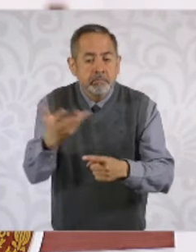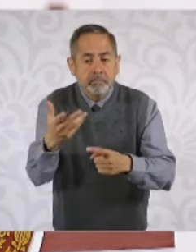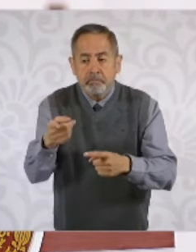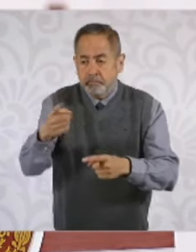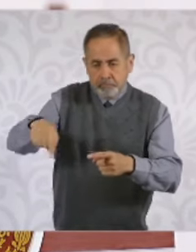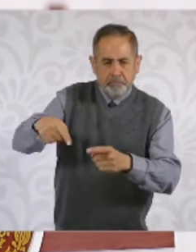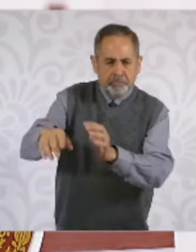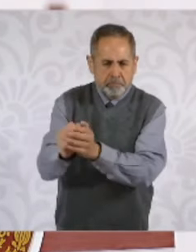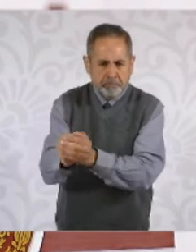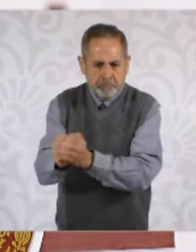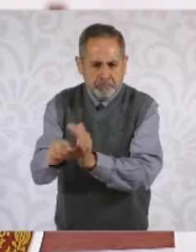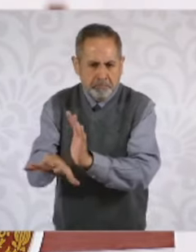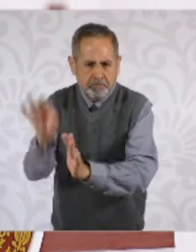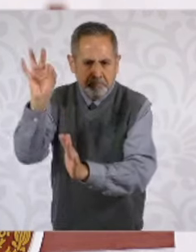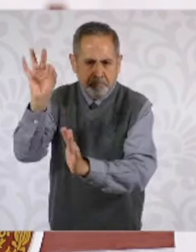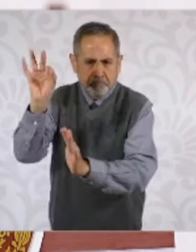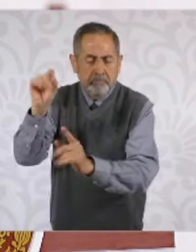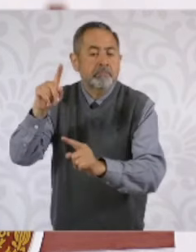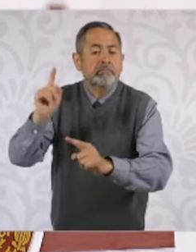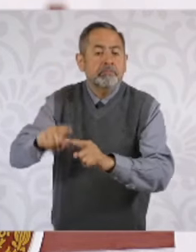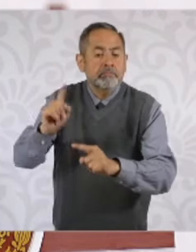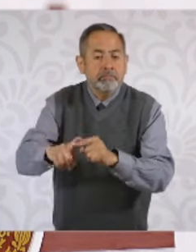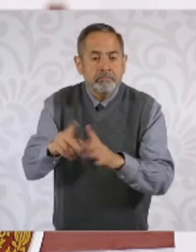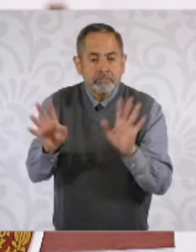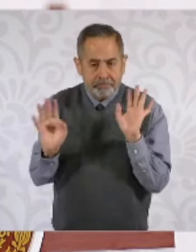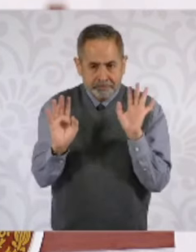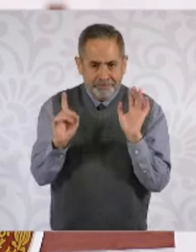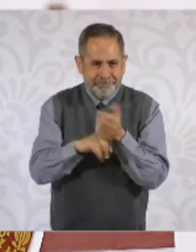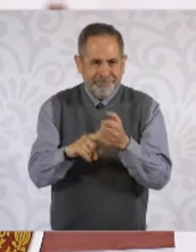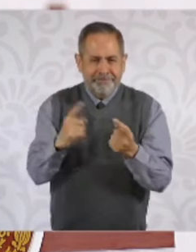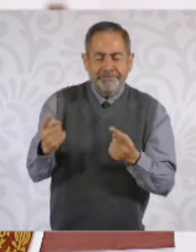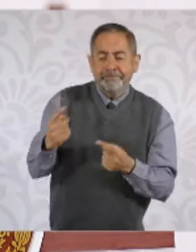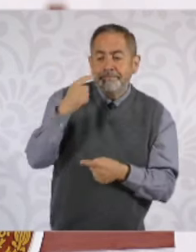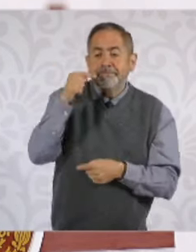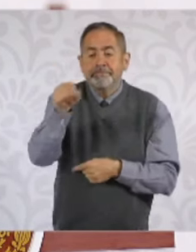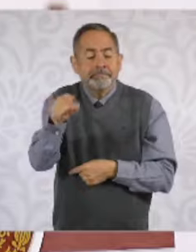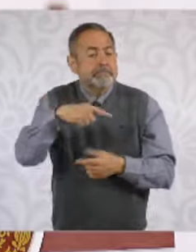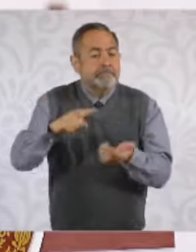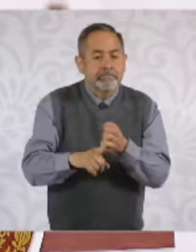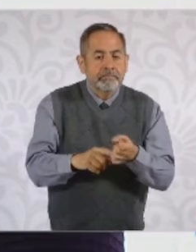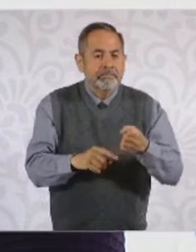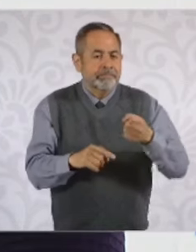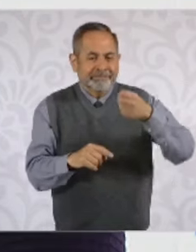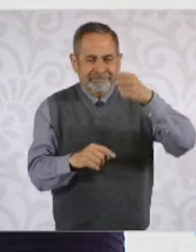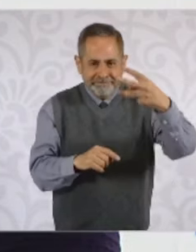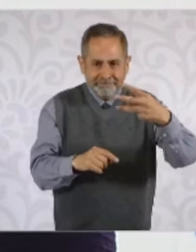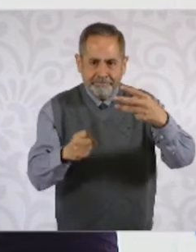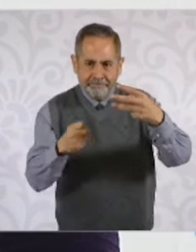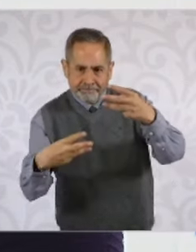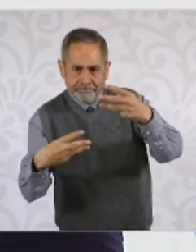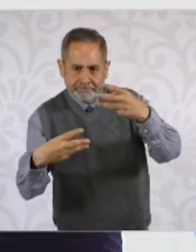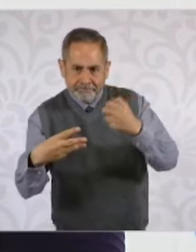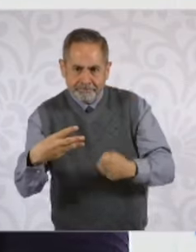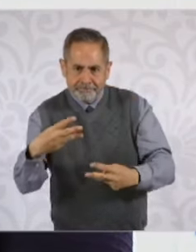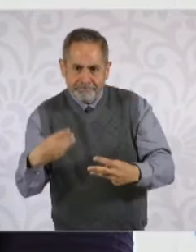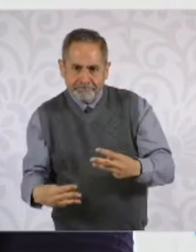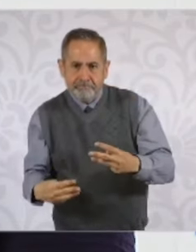urna fueron las de números impares. 4. Se hizo un nuevo